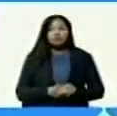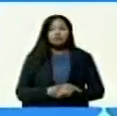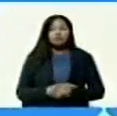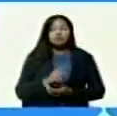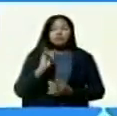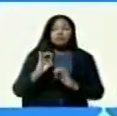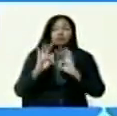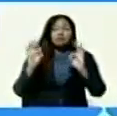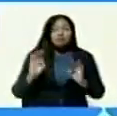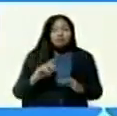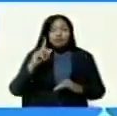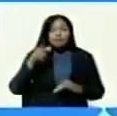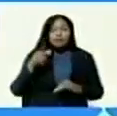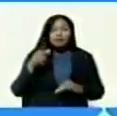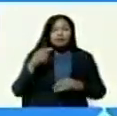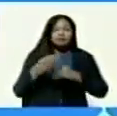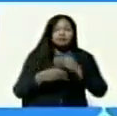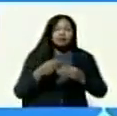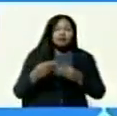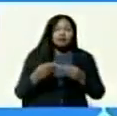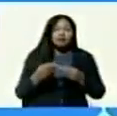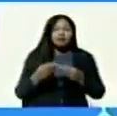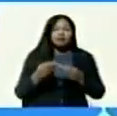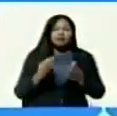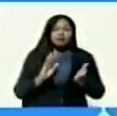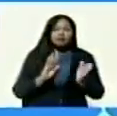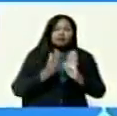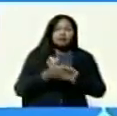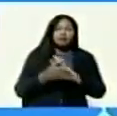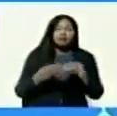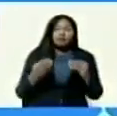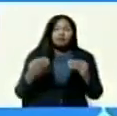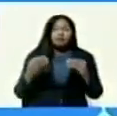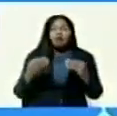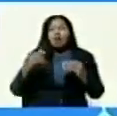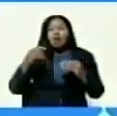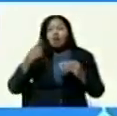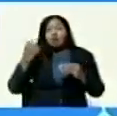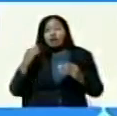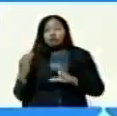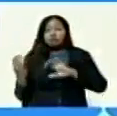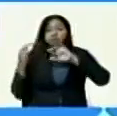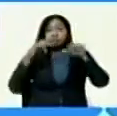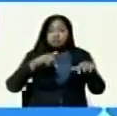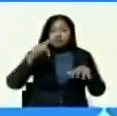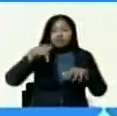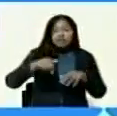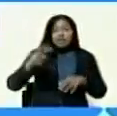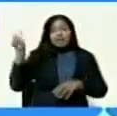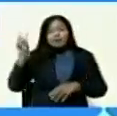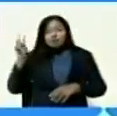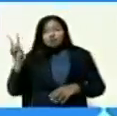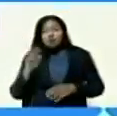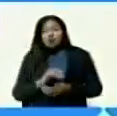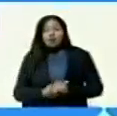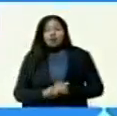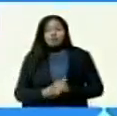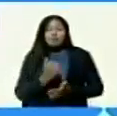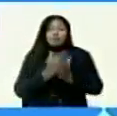factores extremistas desistan de la invasión a Venezuela, del magnicidio, del